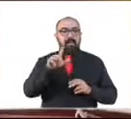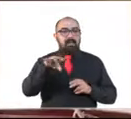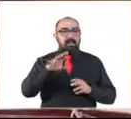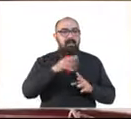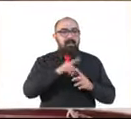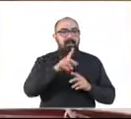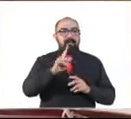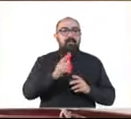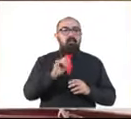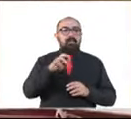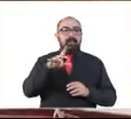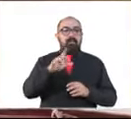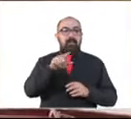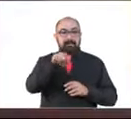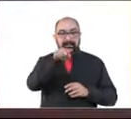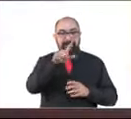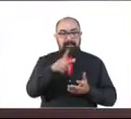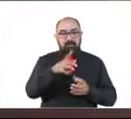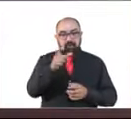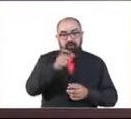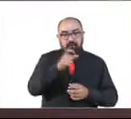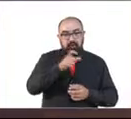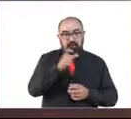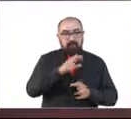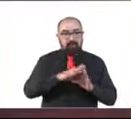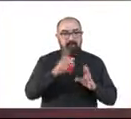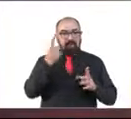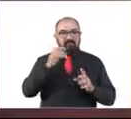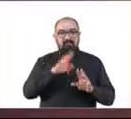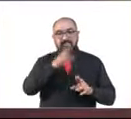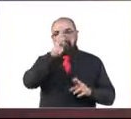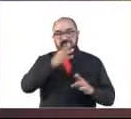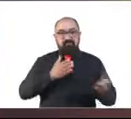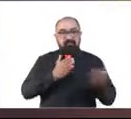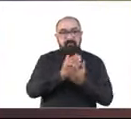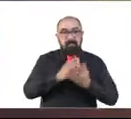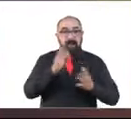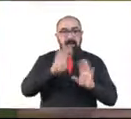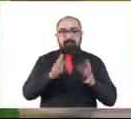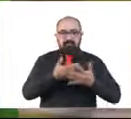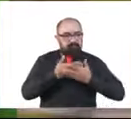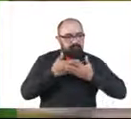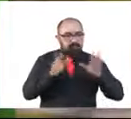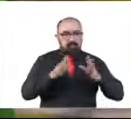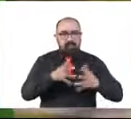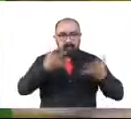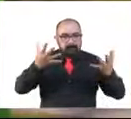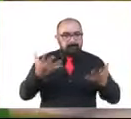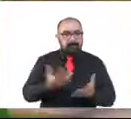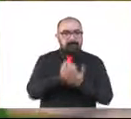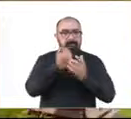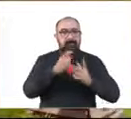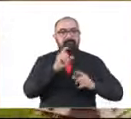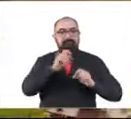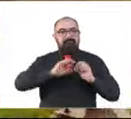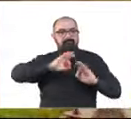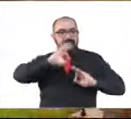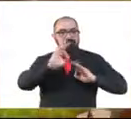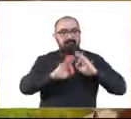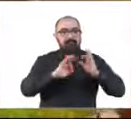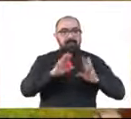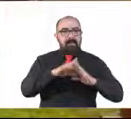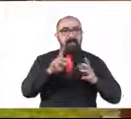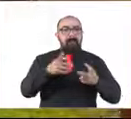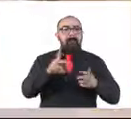es el parque ecológico de Xochimilco, que estaba privatizado, abandonado, y nosotros lo hemos recuperado. Parques